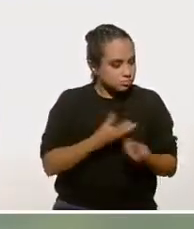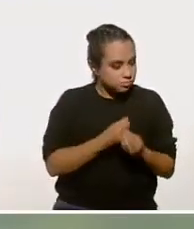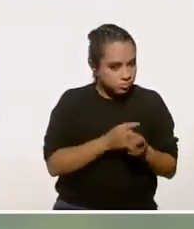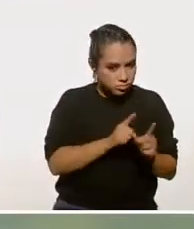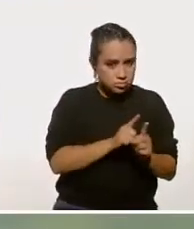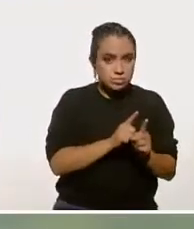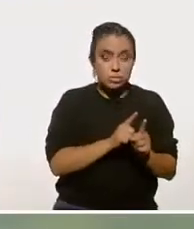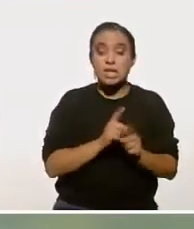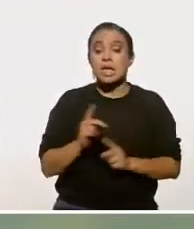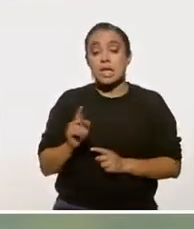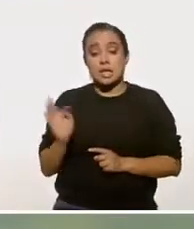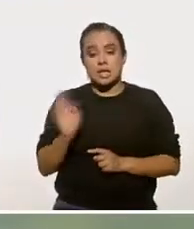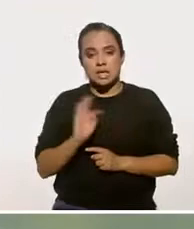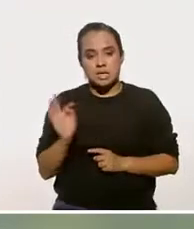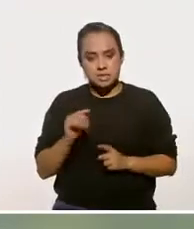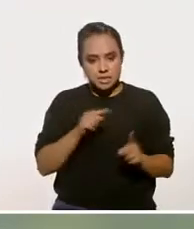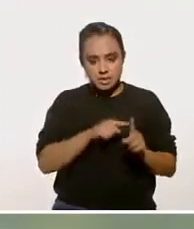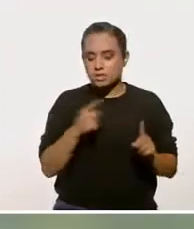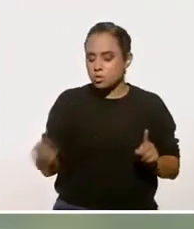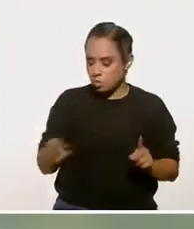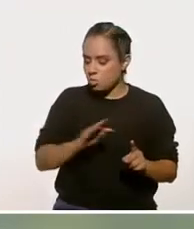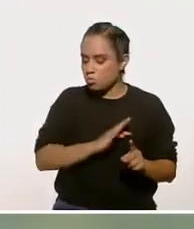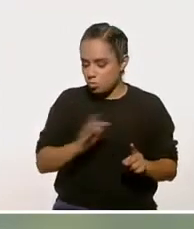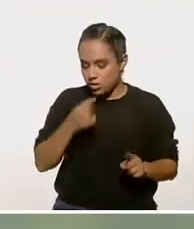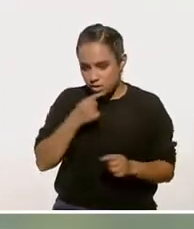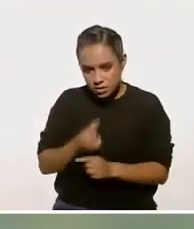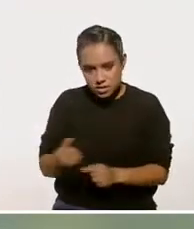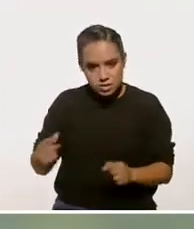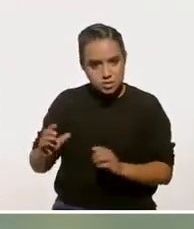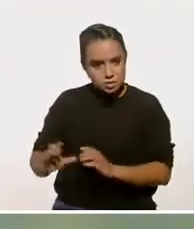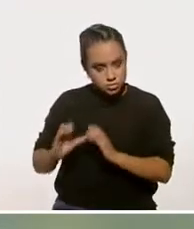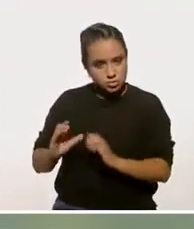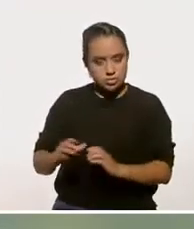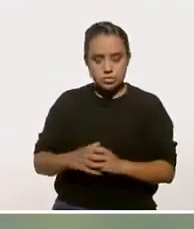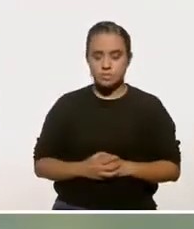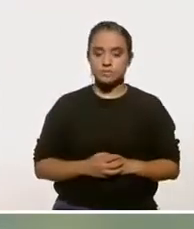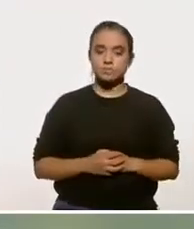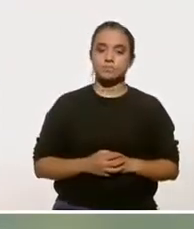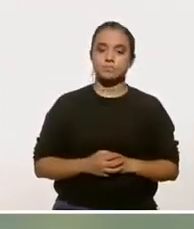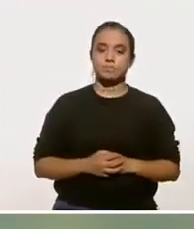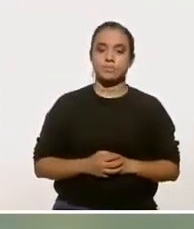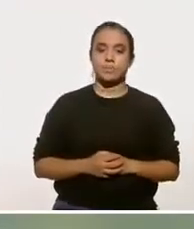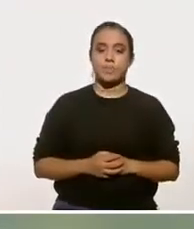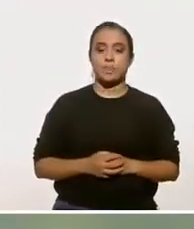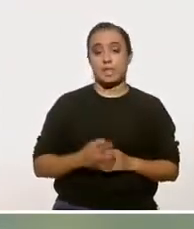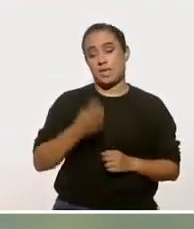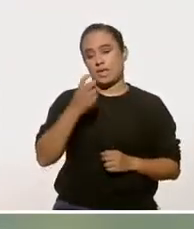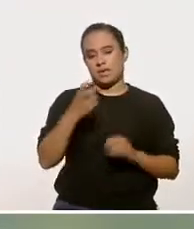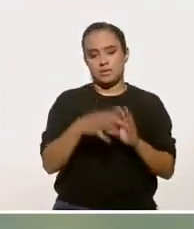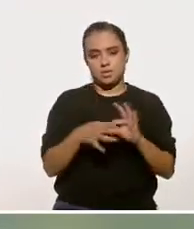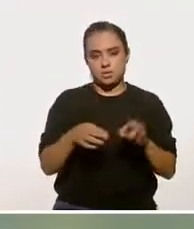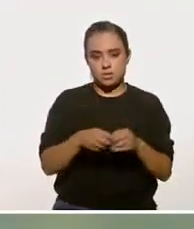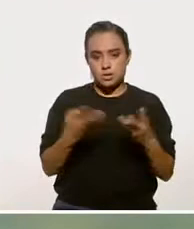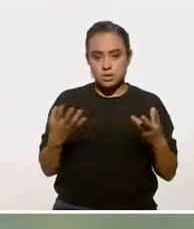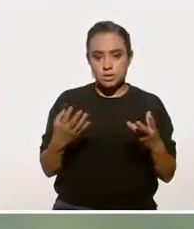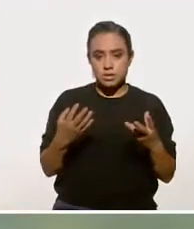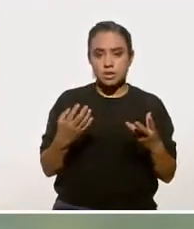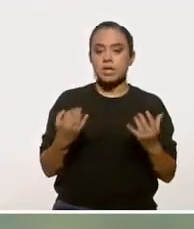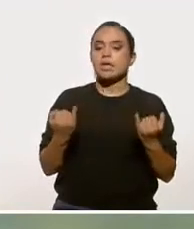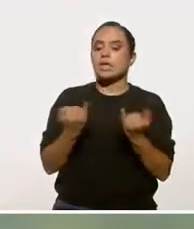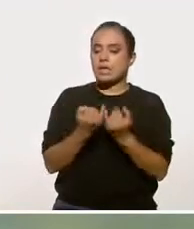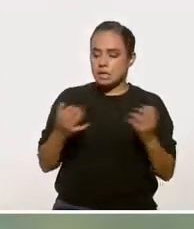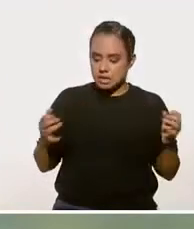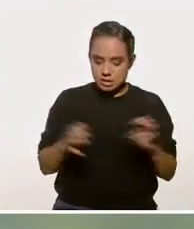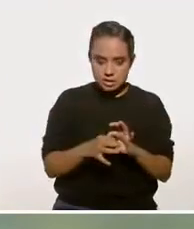muy probable que puedan cuidar a los niños también y a las niñas. Y esto también quiero especificar lo que también va